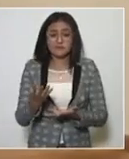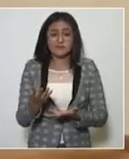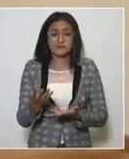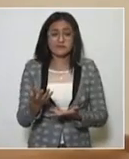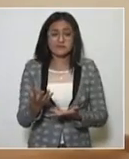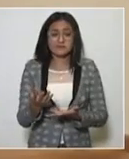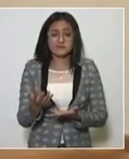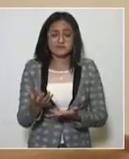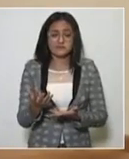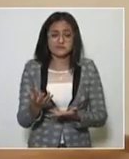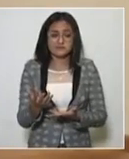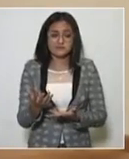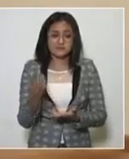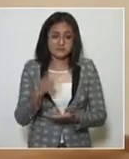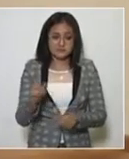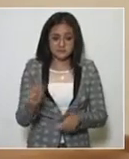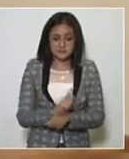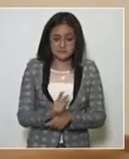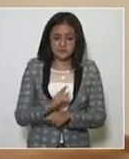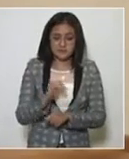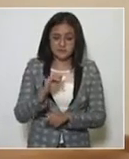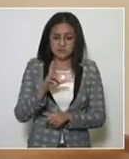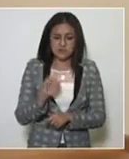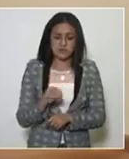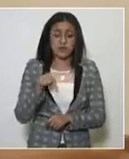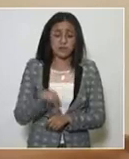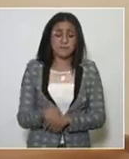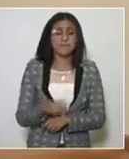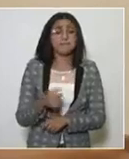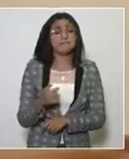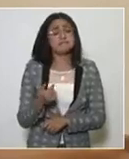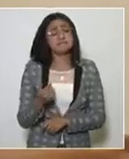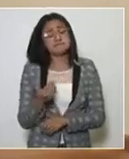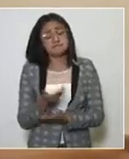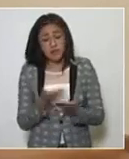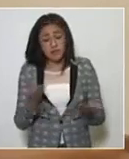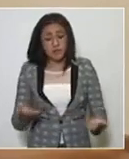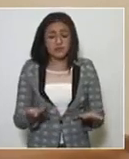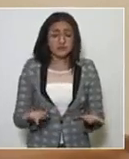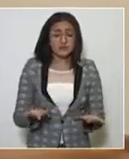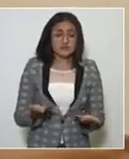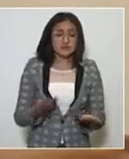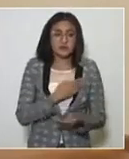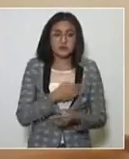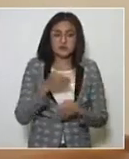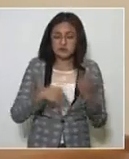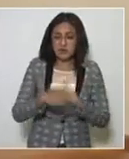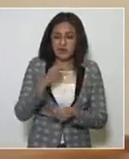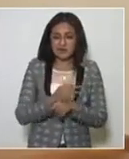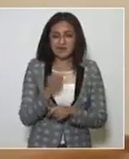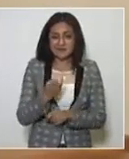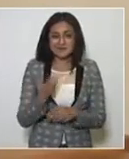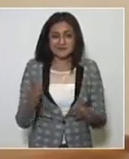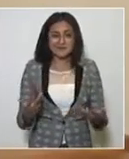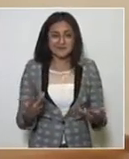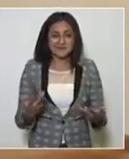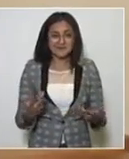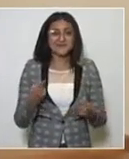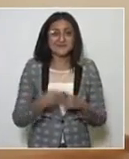el licenciado Gabriel Biestro y bueno, pues adelante, de eso se trataba, ¿verdad? De que aparecieran